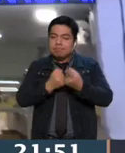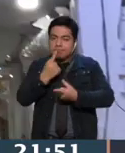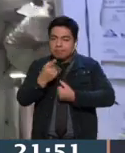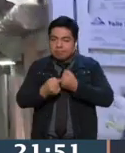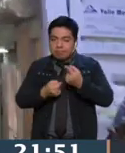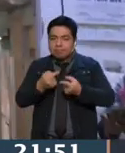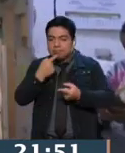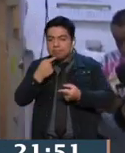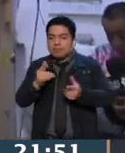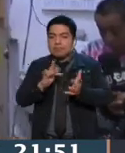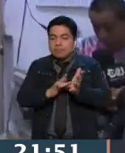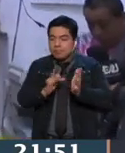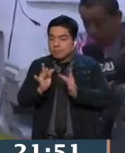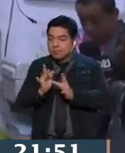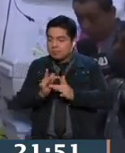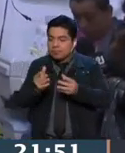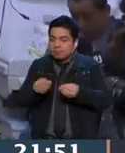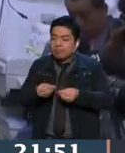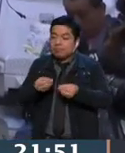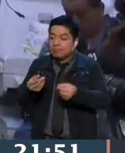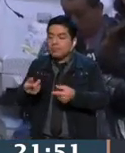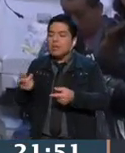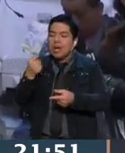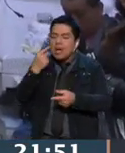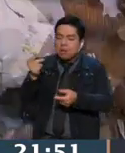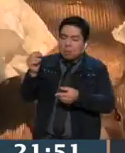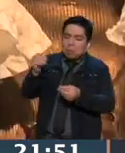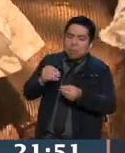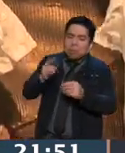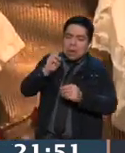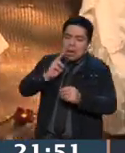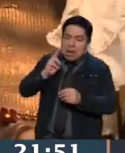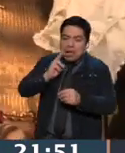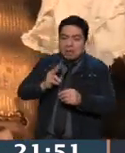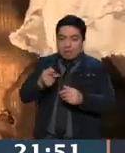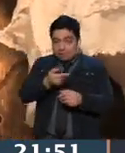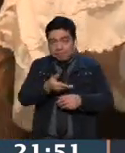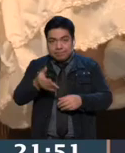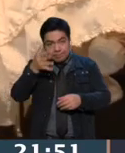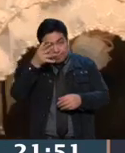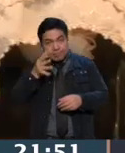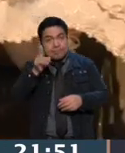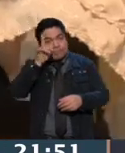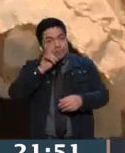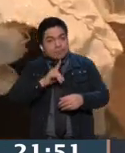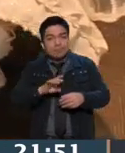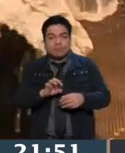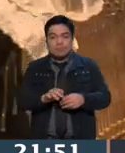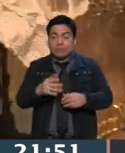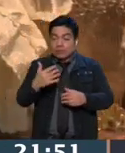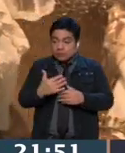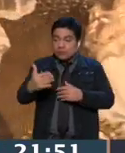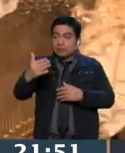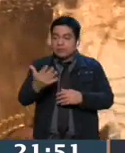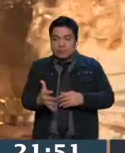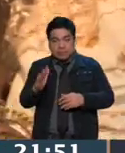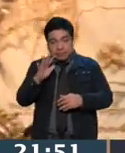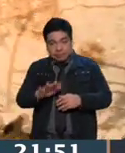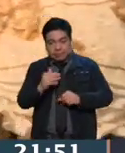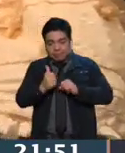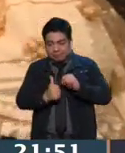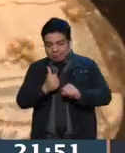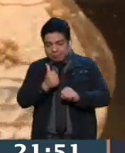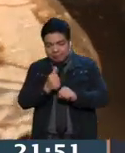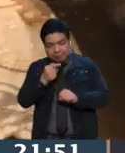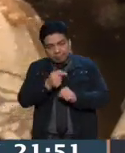llevar a los niños para que no haya error al comprar su vestimenta, como la señora Celiflora, que lleva más de 10 años